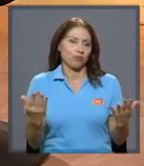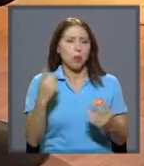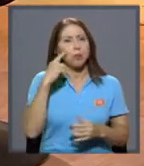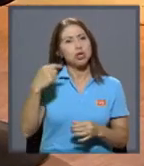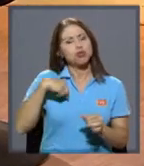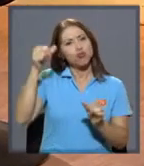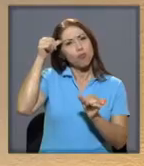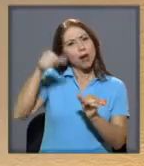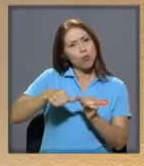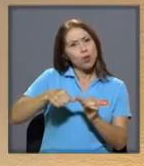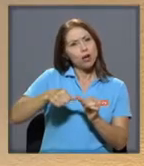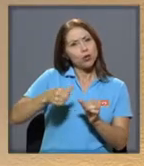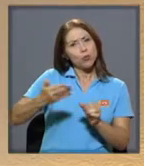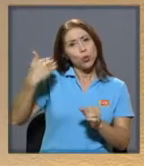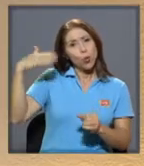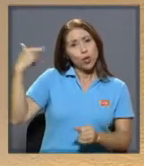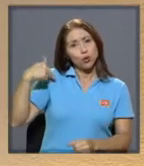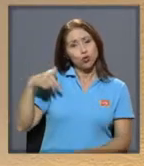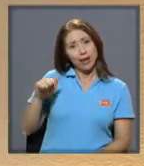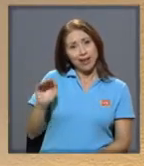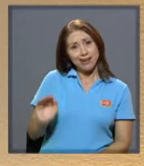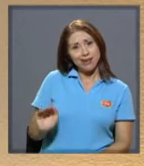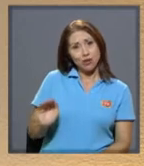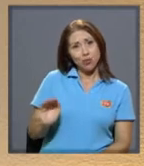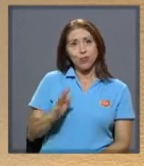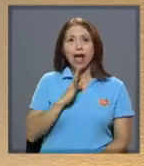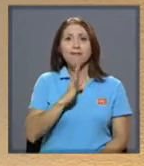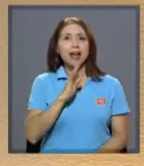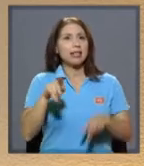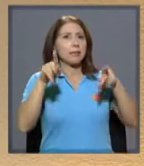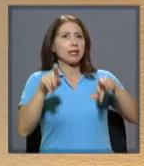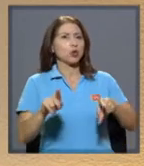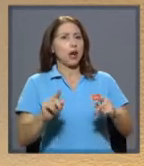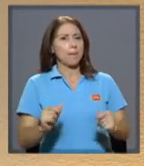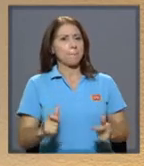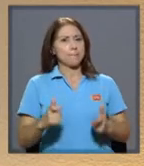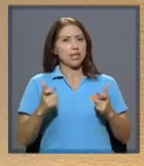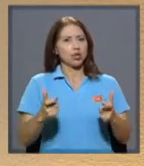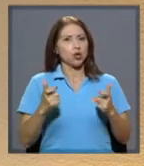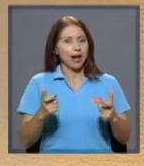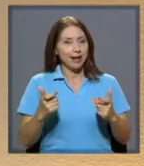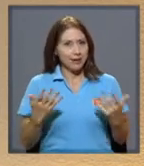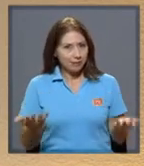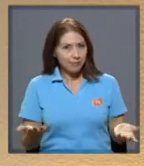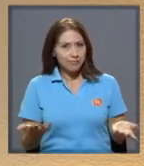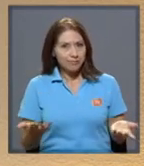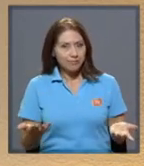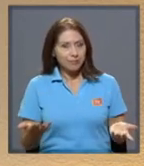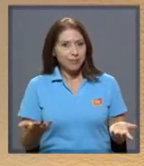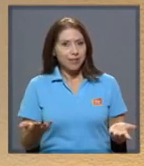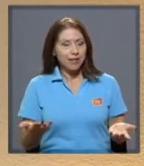acuerdo cuando yo era niño y hablar de un millonario era una cosa